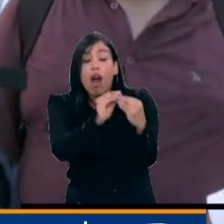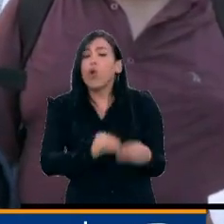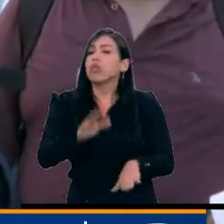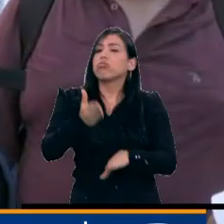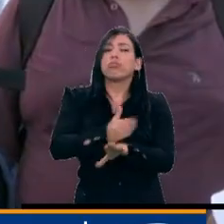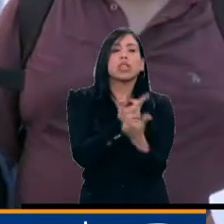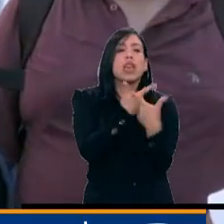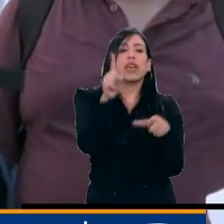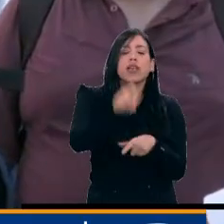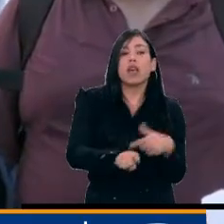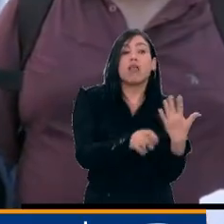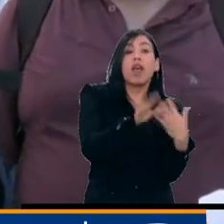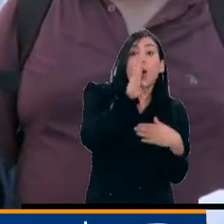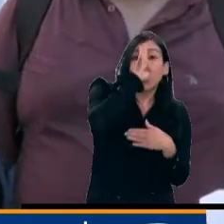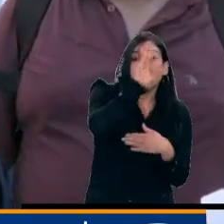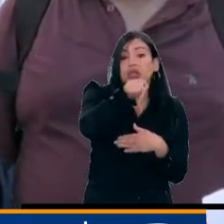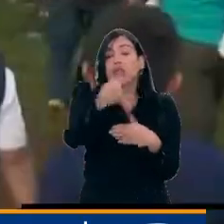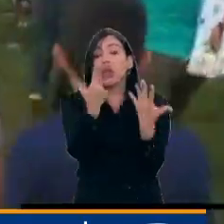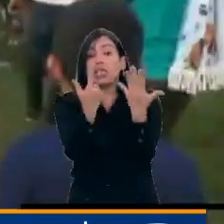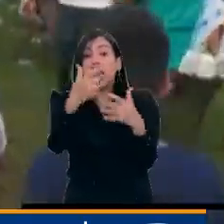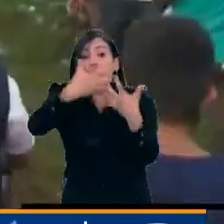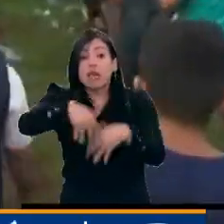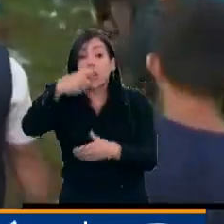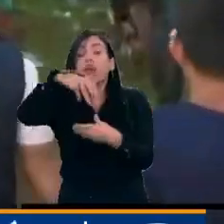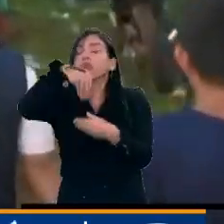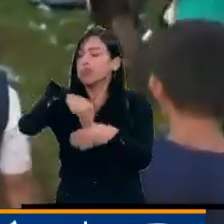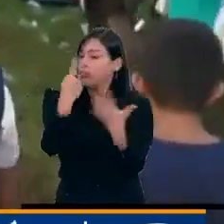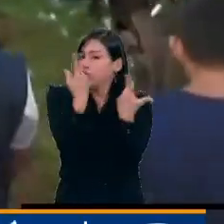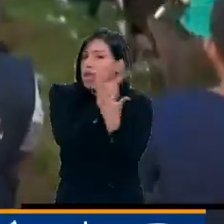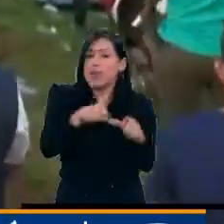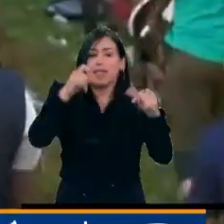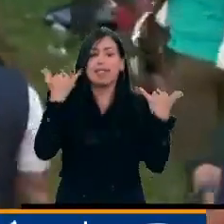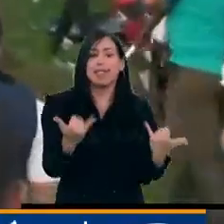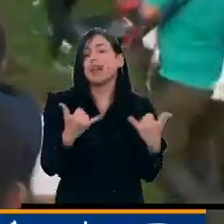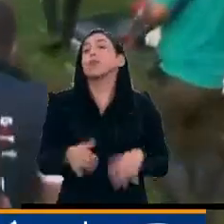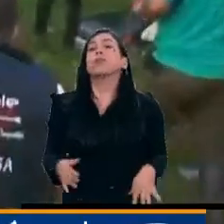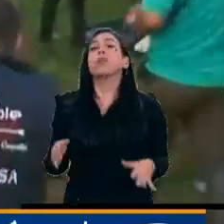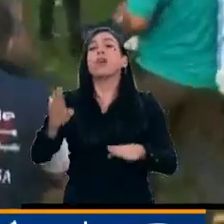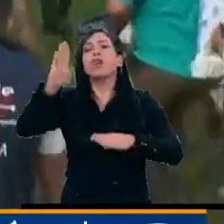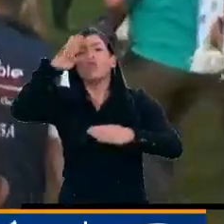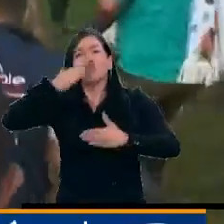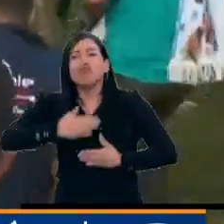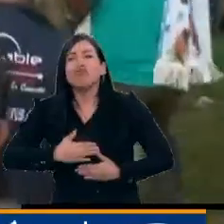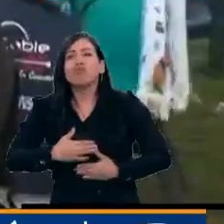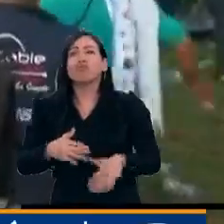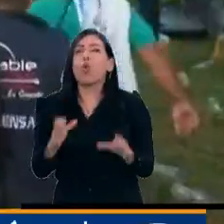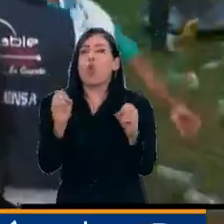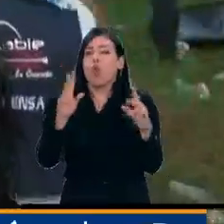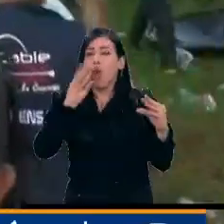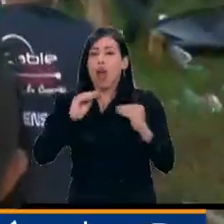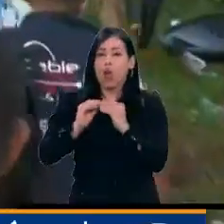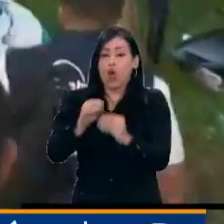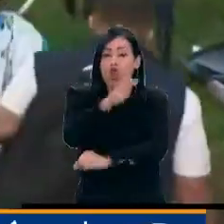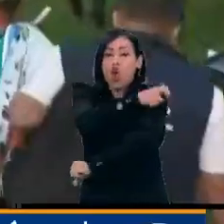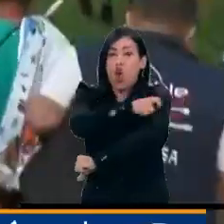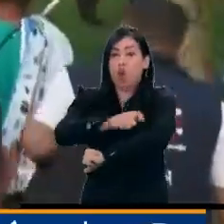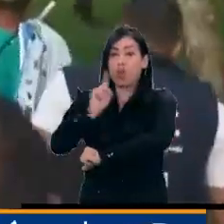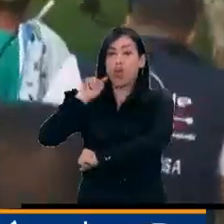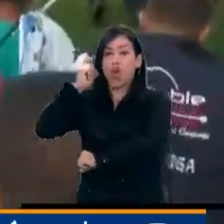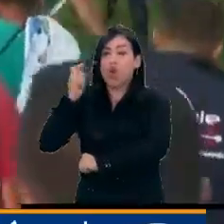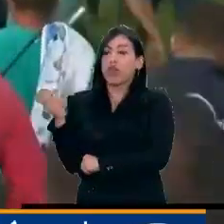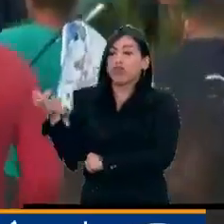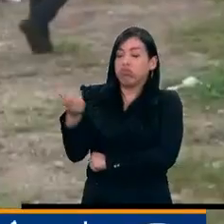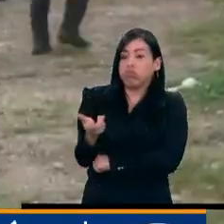sus funcionarios, de los miembros de la Policía Nacional y los 6 trabajadores. Los uniformados y los civiles fueron entregados a una comisión del gobierno